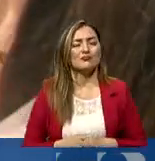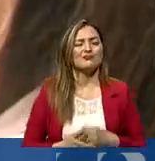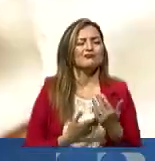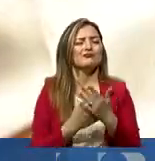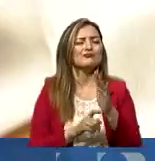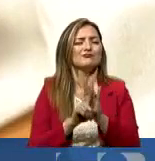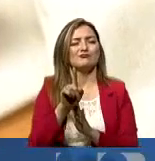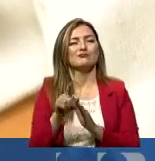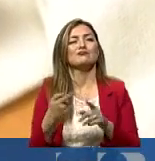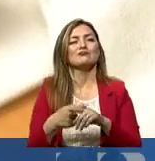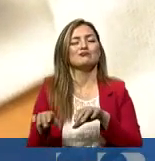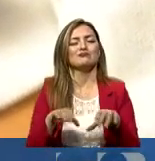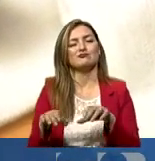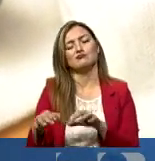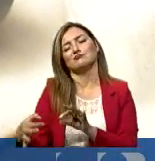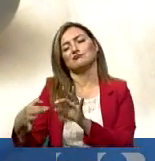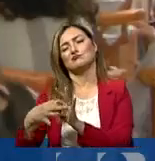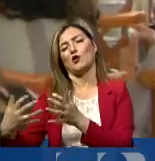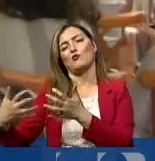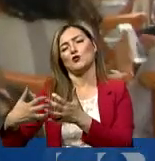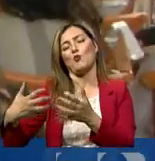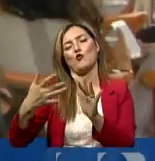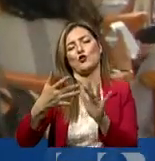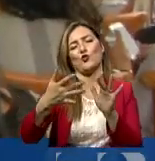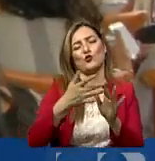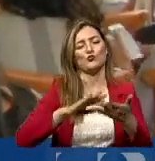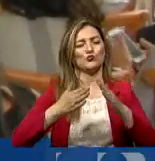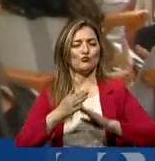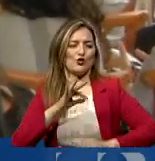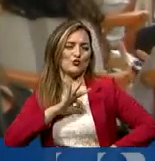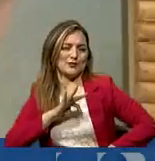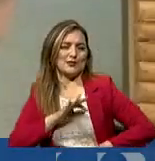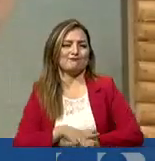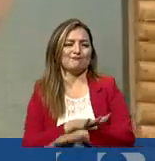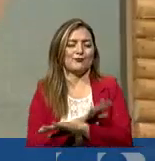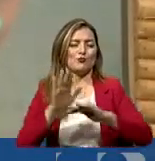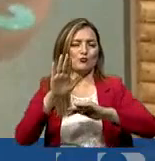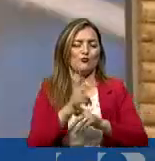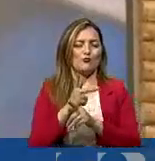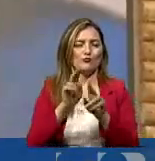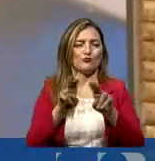el desarrollo de acciones de vinculación con la comunidad que genere conciencia y compromiso